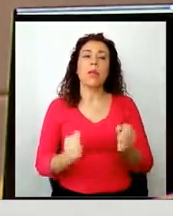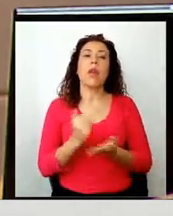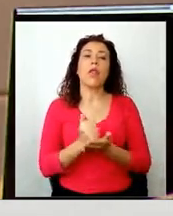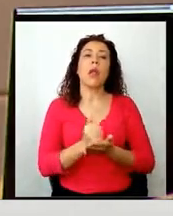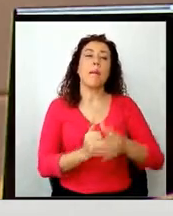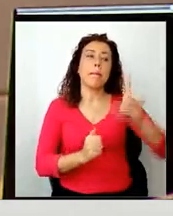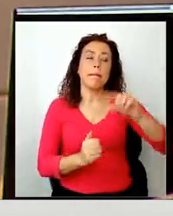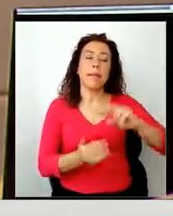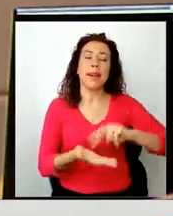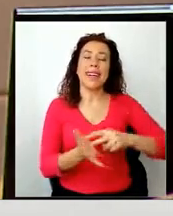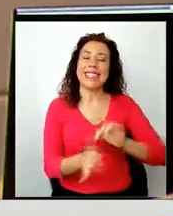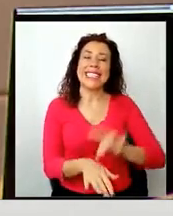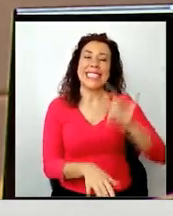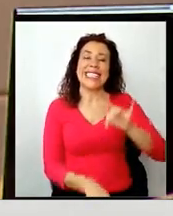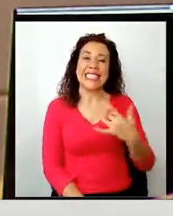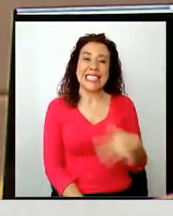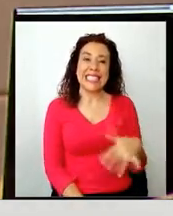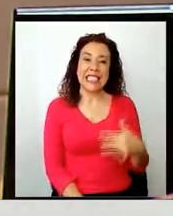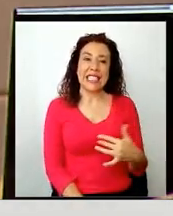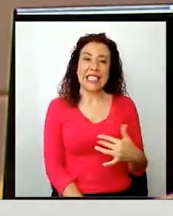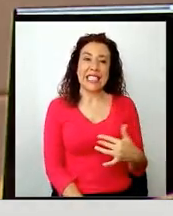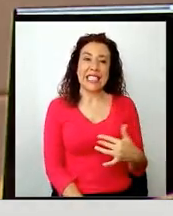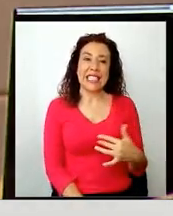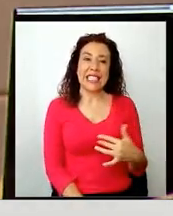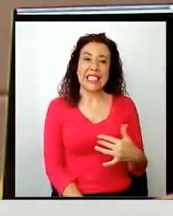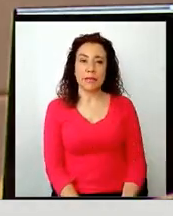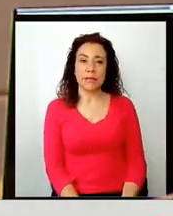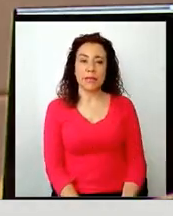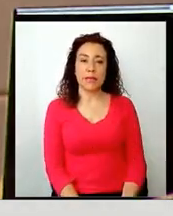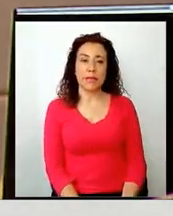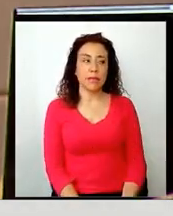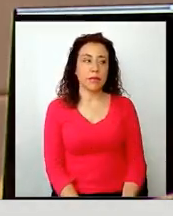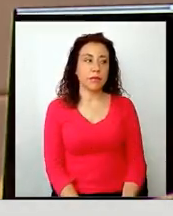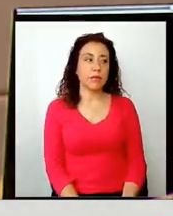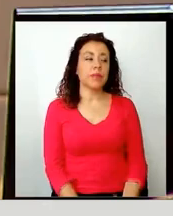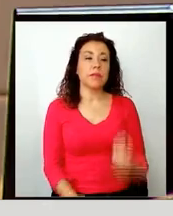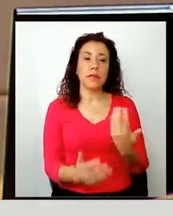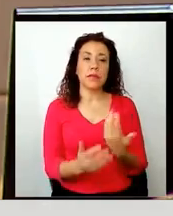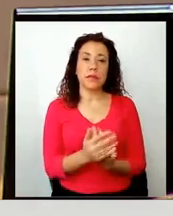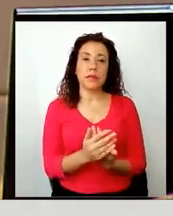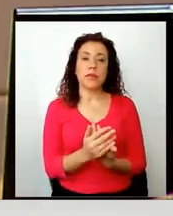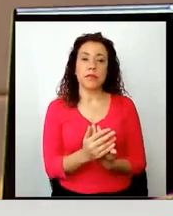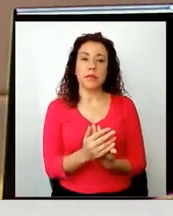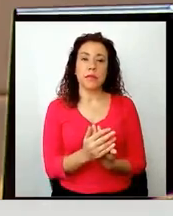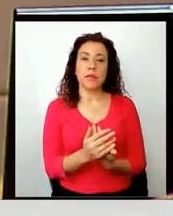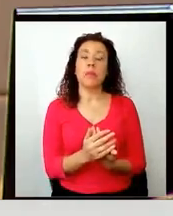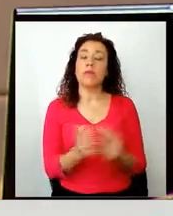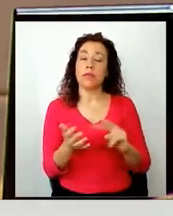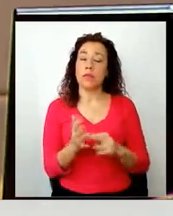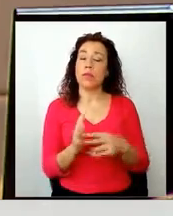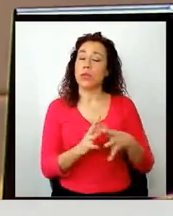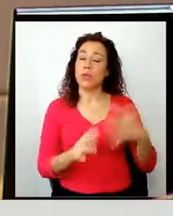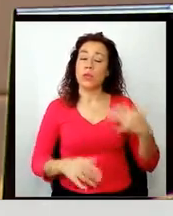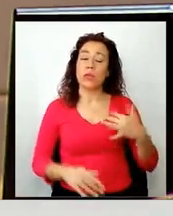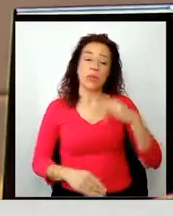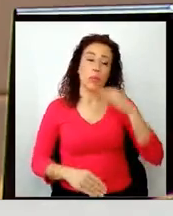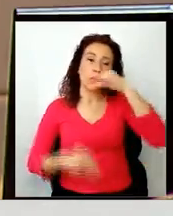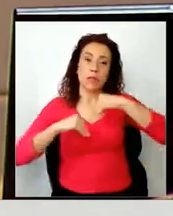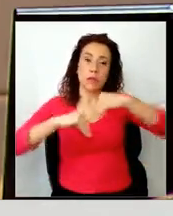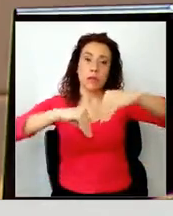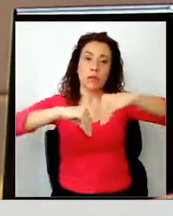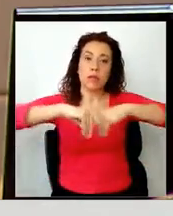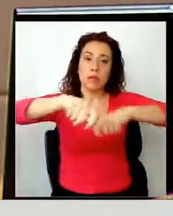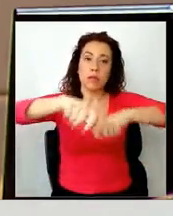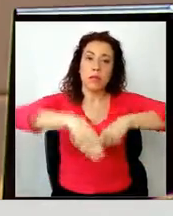del que nos encontramos esto ha tenido un impacto significativo en la agricultura que es una de las principales actividades